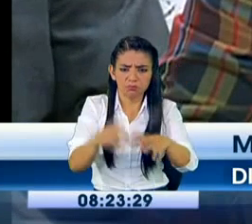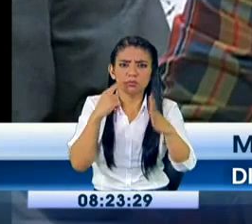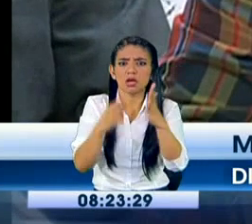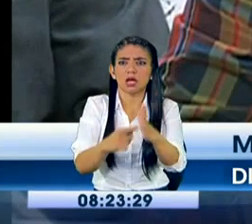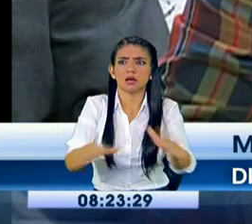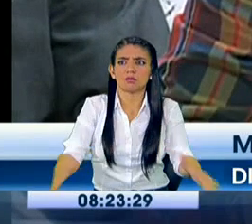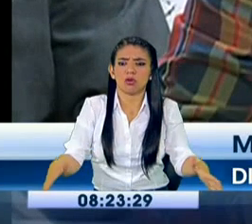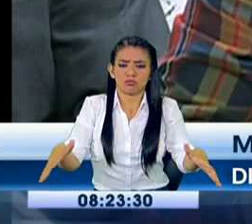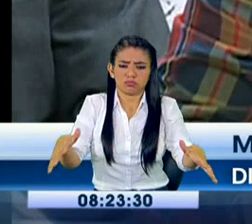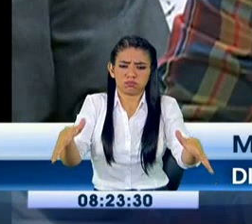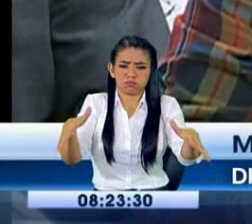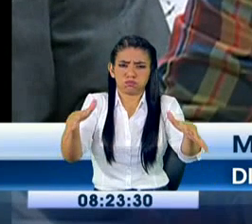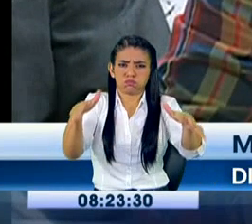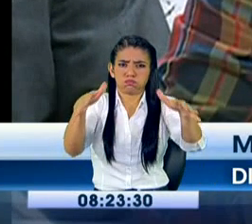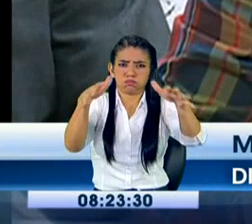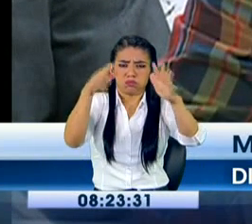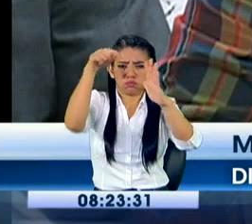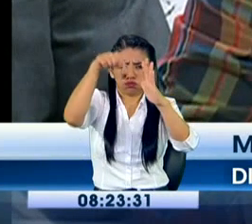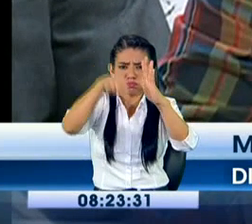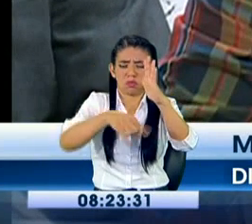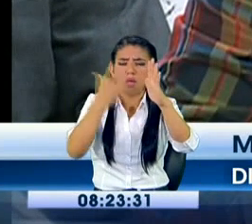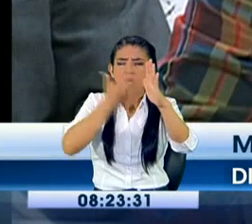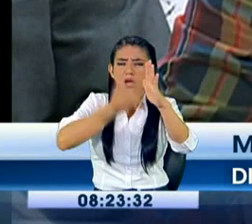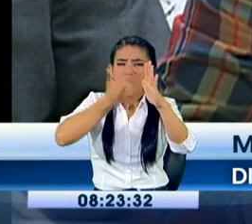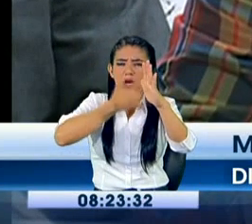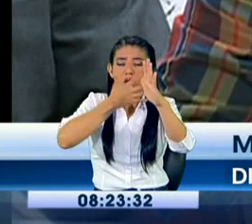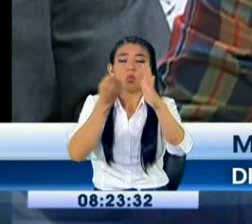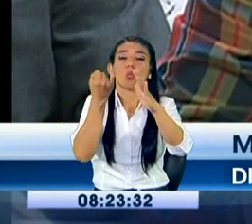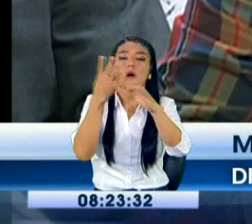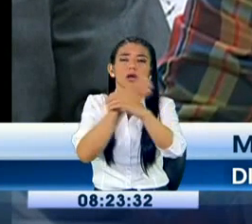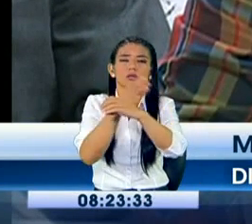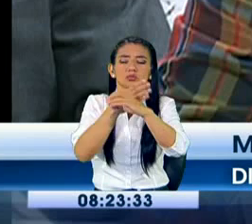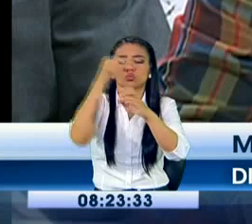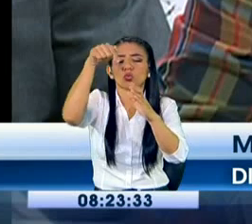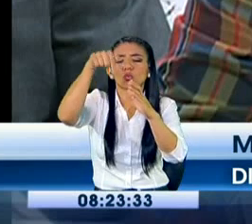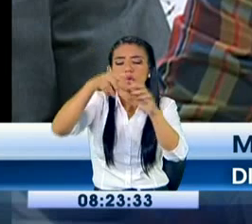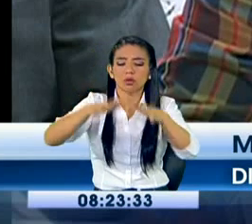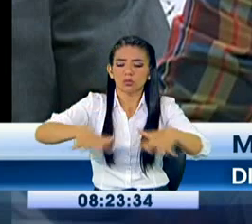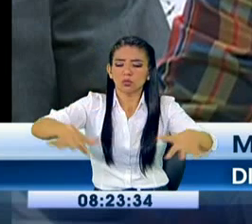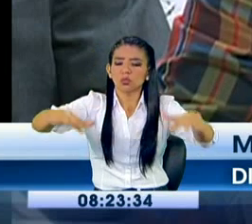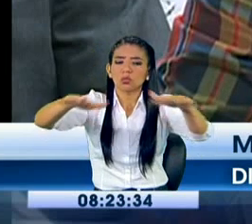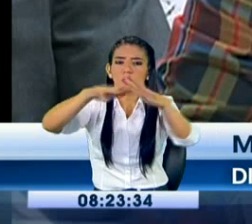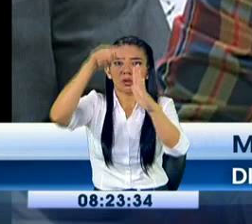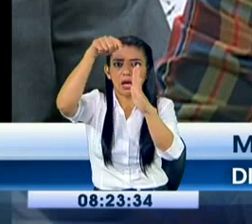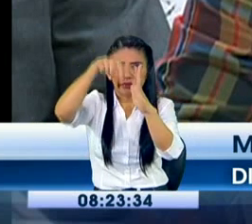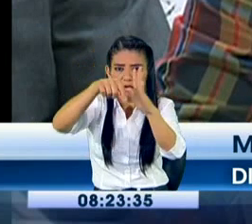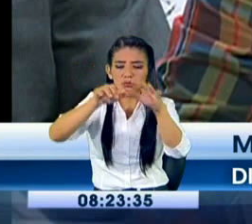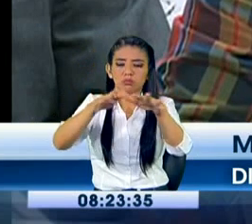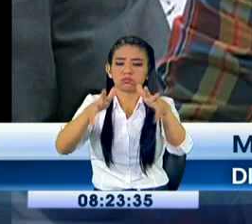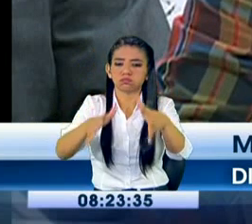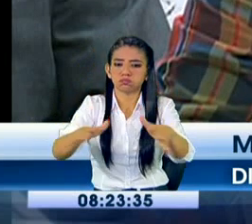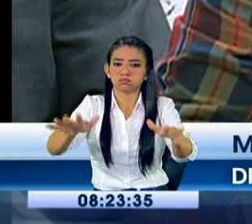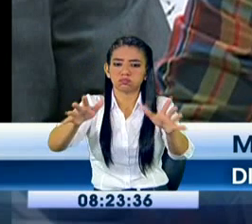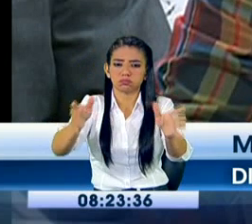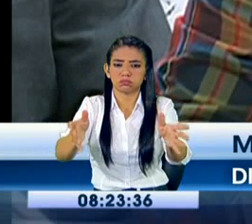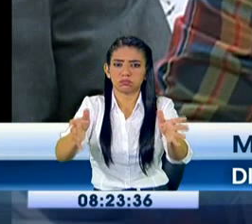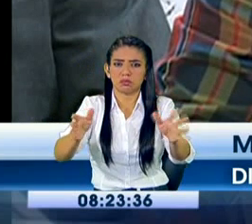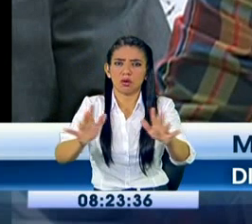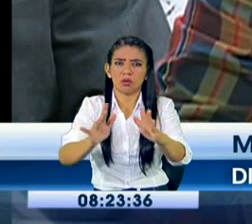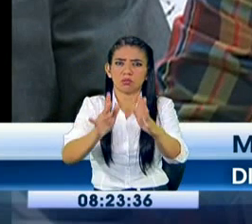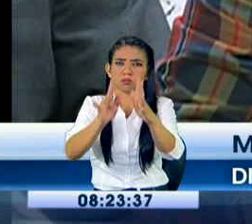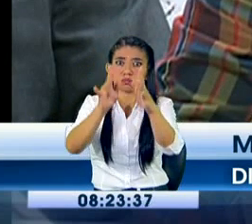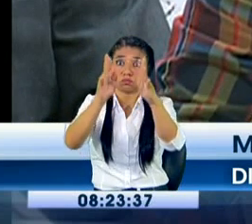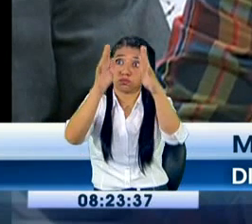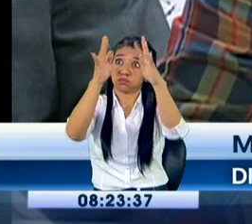para nosotros es, cuando el volcán tiene un nivel de actividad bajo, prepararnos para